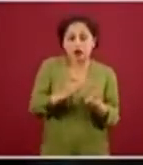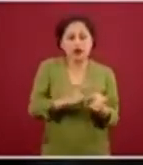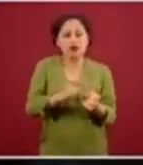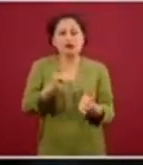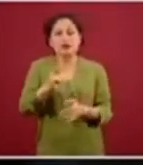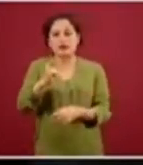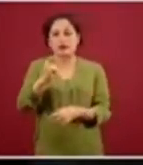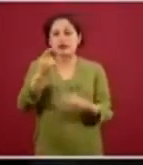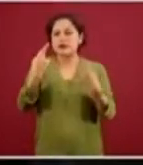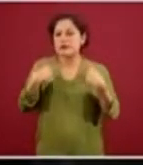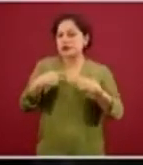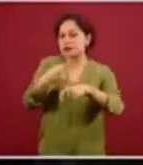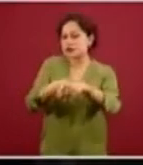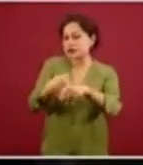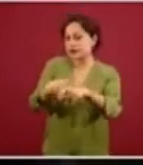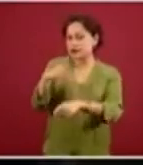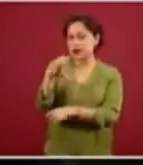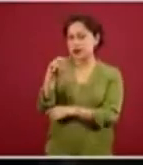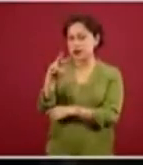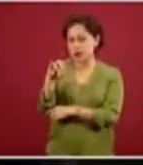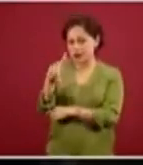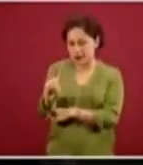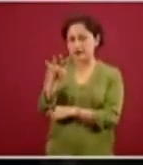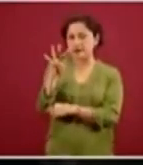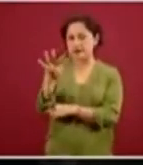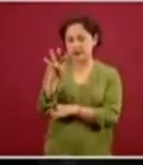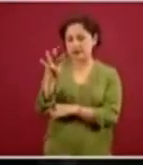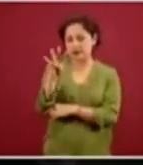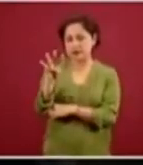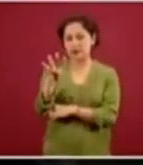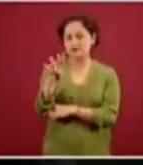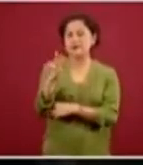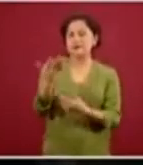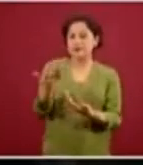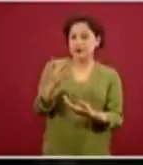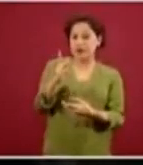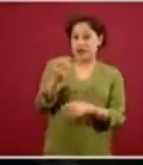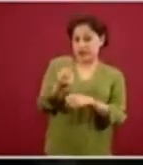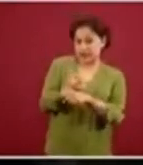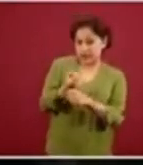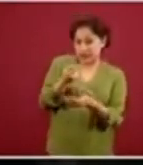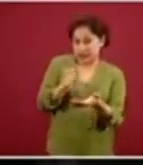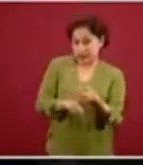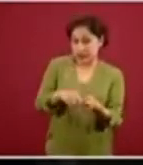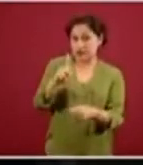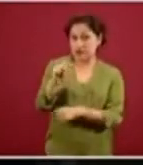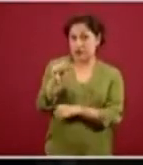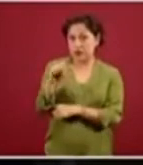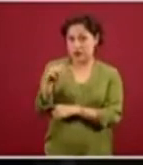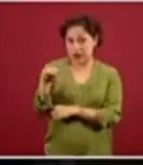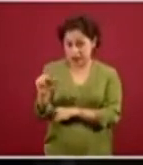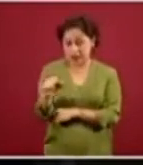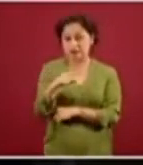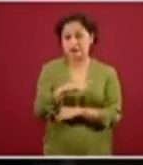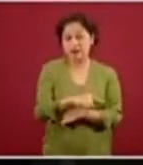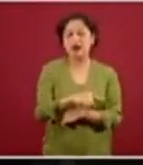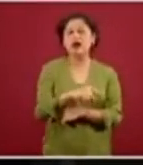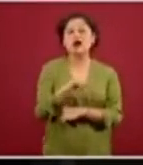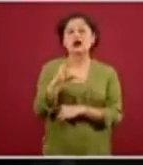Por hacerles un breve resumen del histórico que tiene el plasma convaleciente, se ha usado en otros brotes de